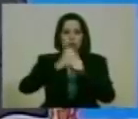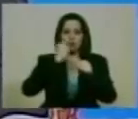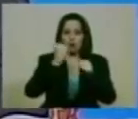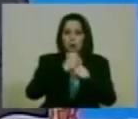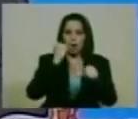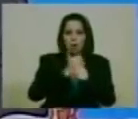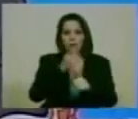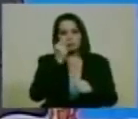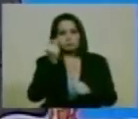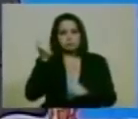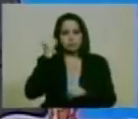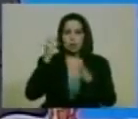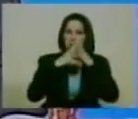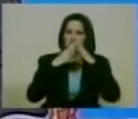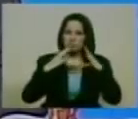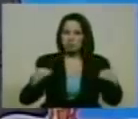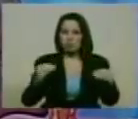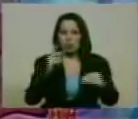las trabajadoras.